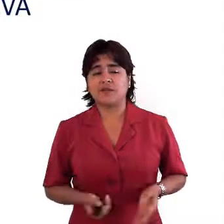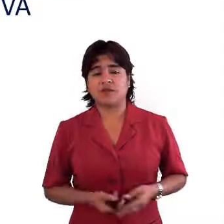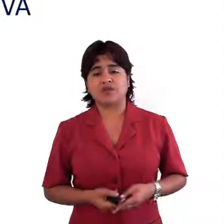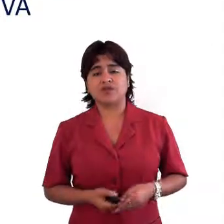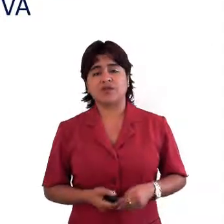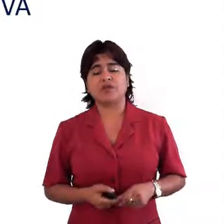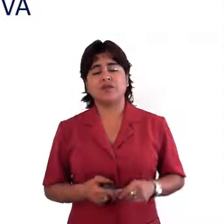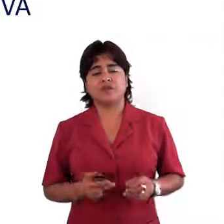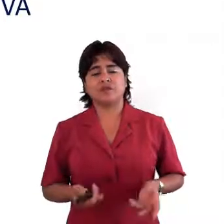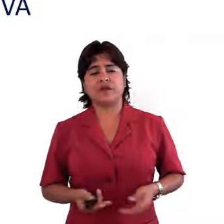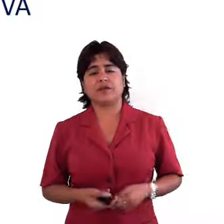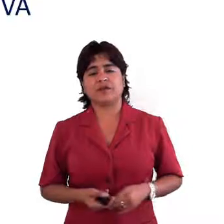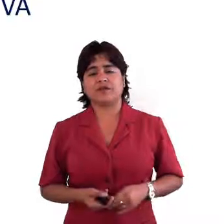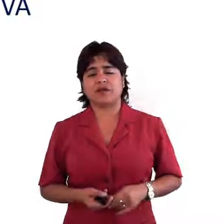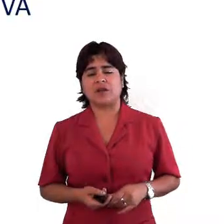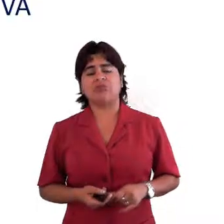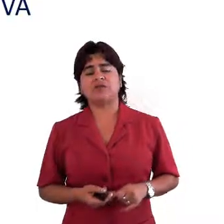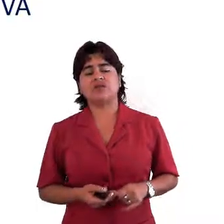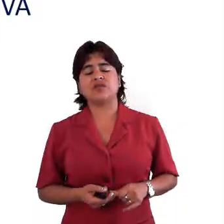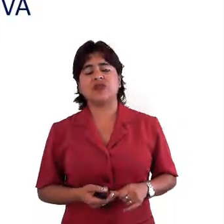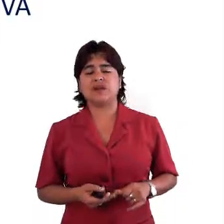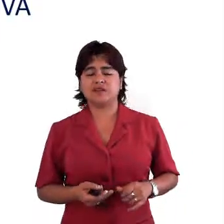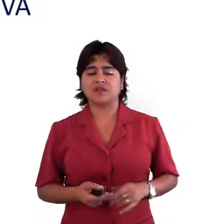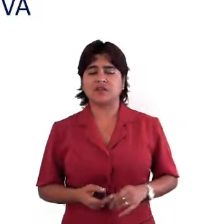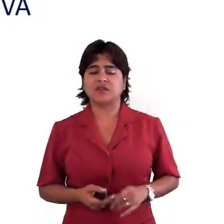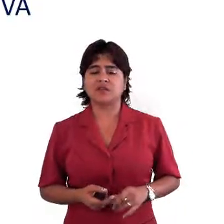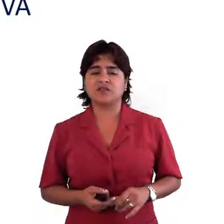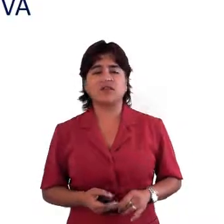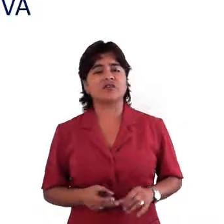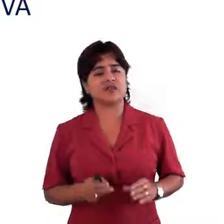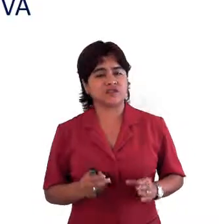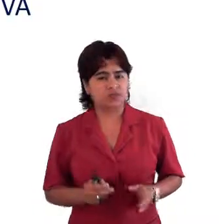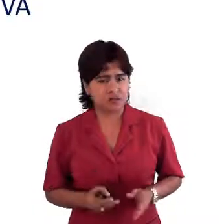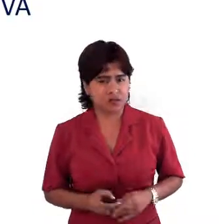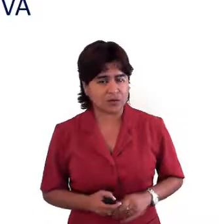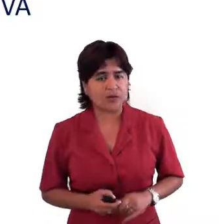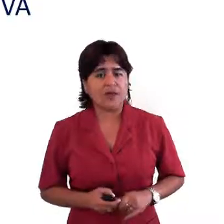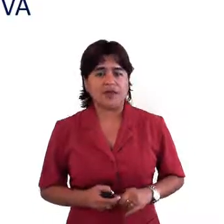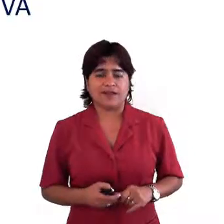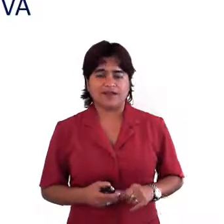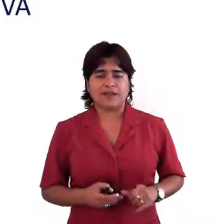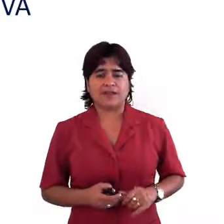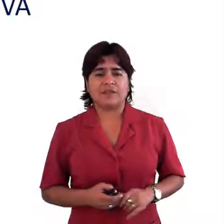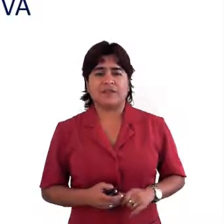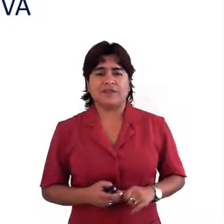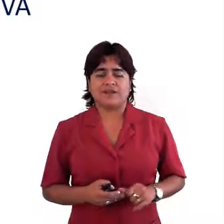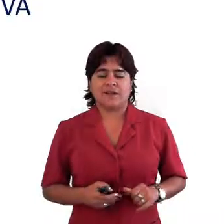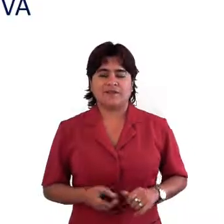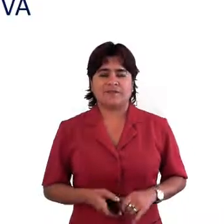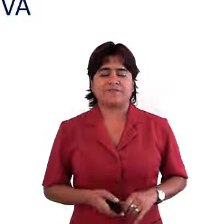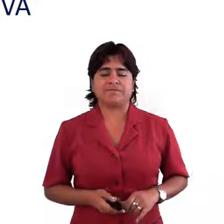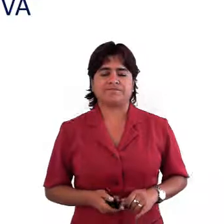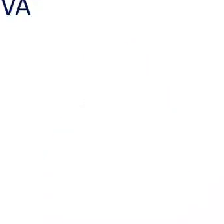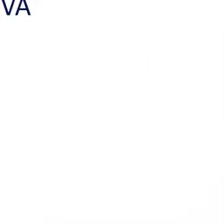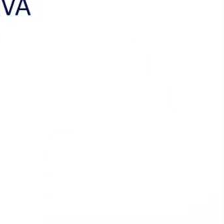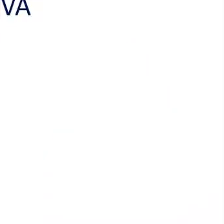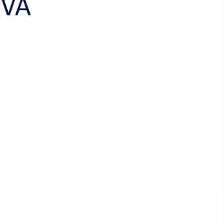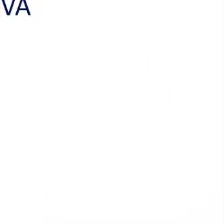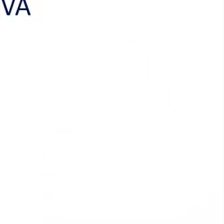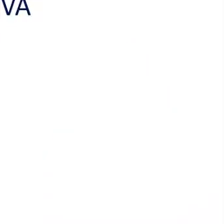Hasta aquí con la sesión de los aspectos de la realidad nacional. Gracias por su atención y nos estamos viendo en la siguiente clase.